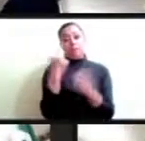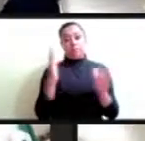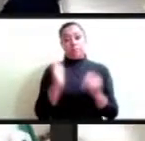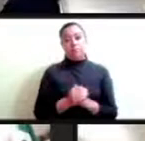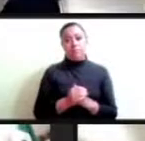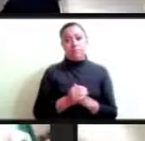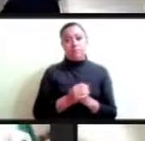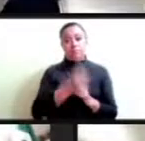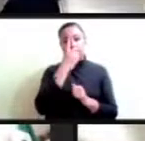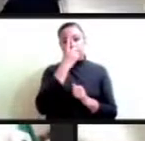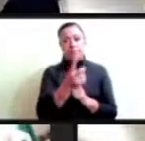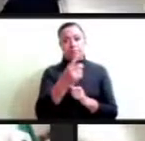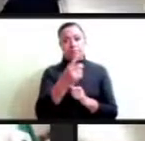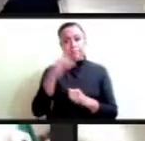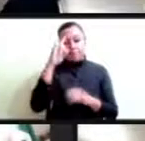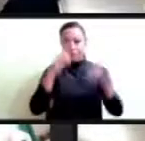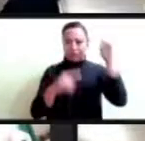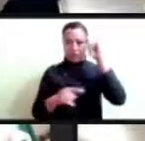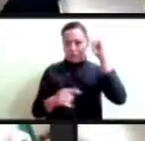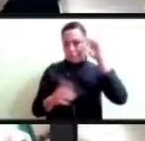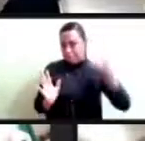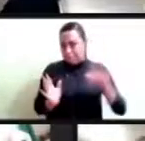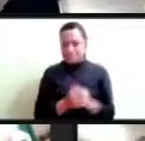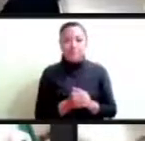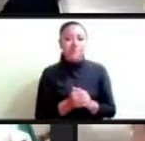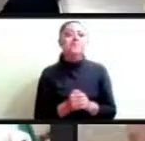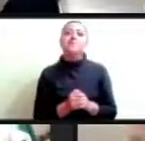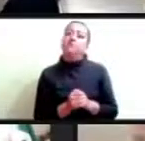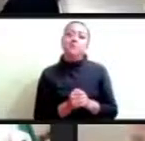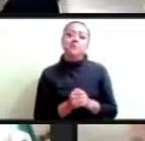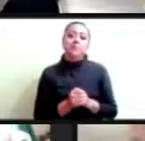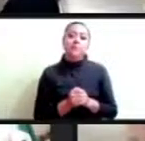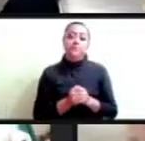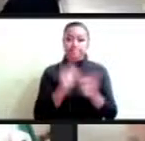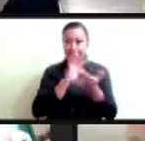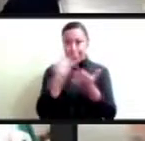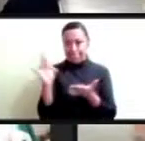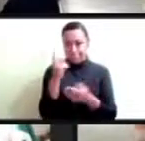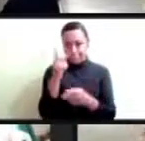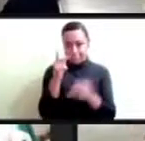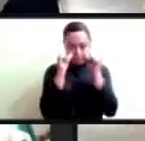por su atención. Gracias, diputado.